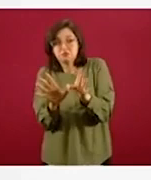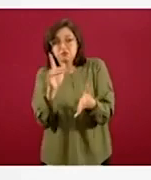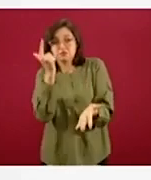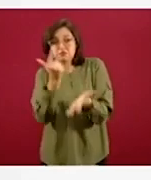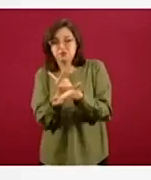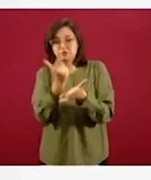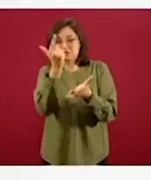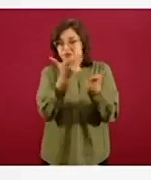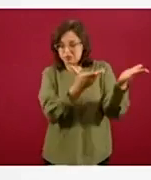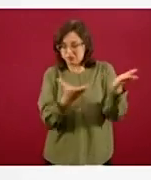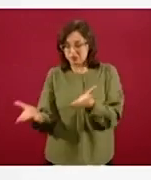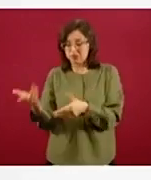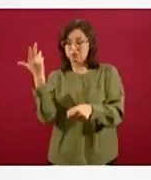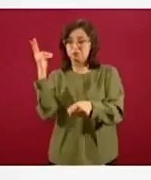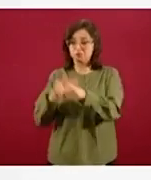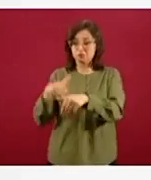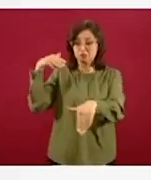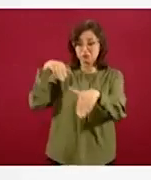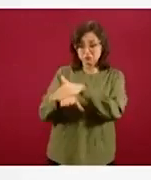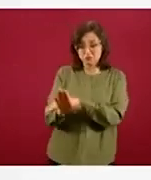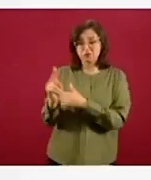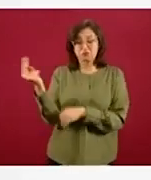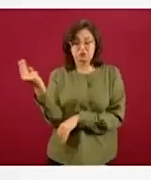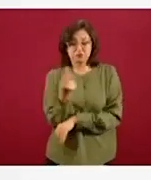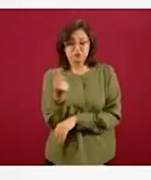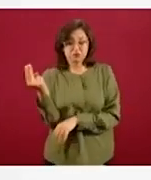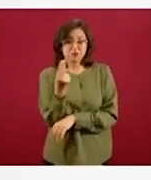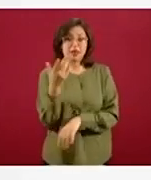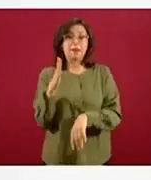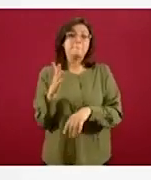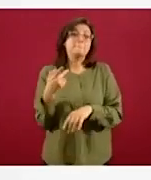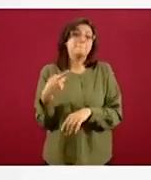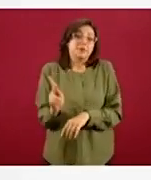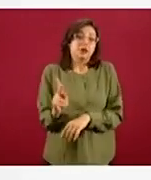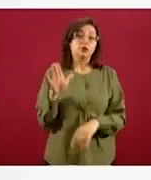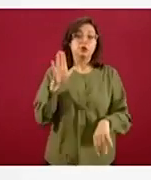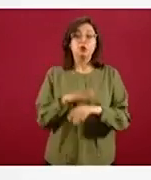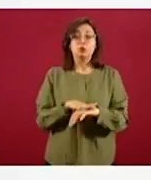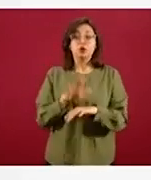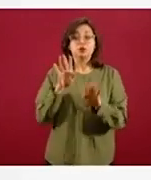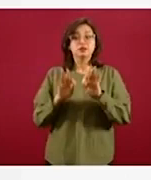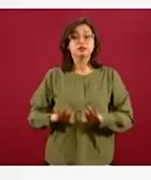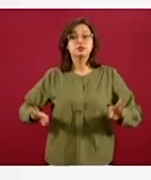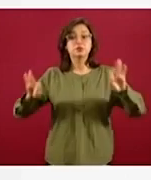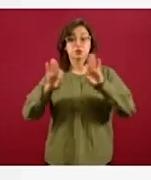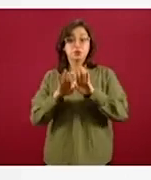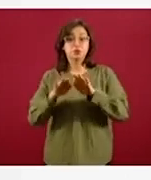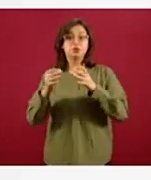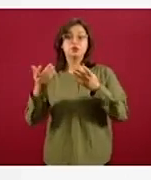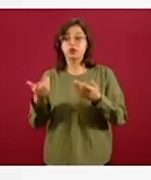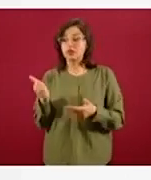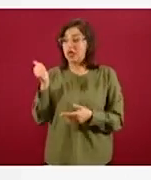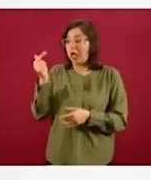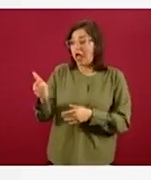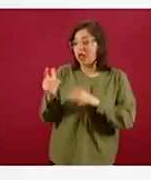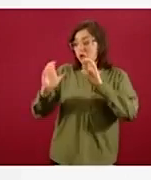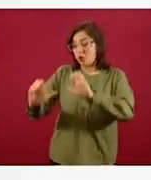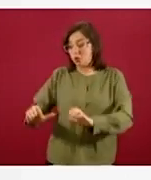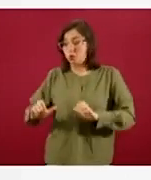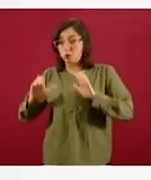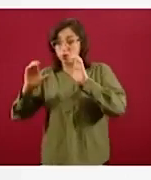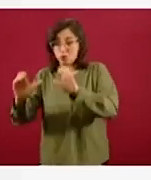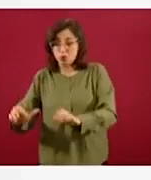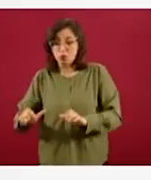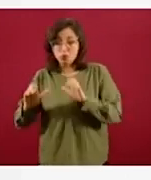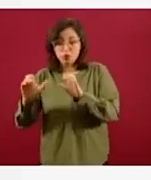grave, que requieran hospitalización y que, sobre todo, que requieran de los cuidados de un